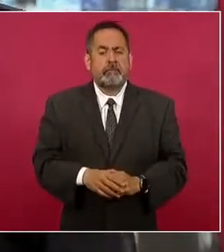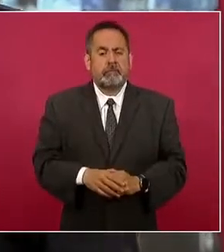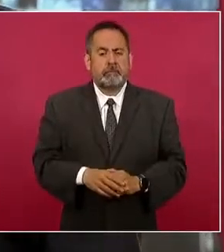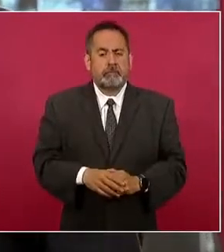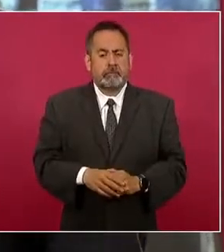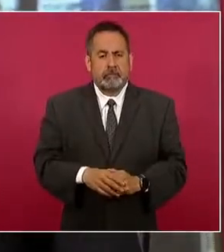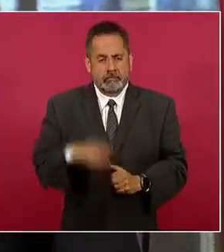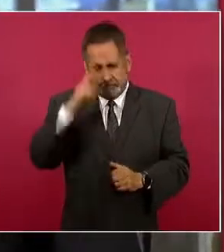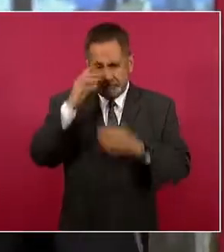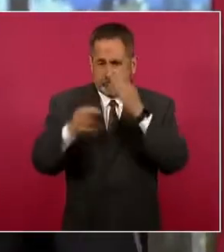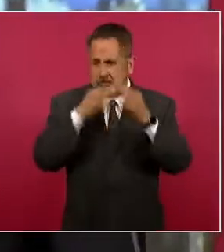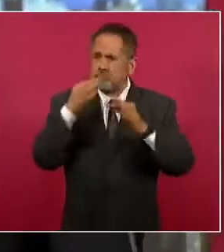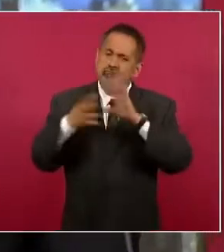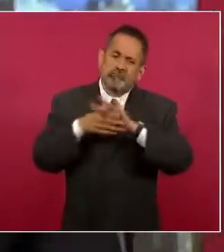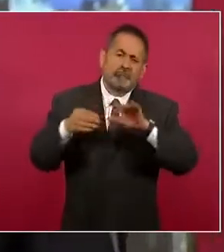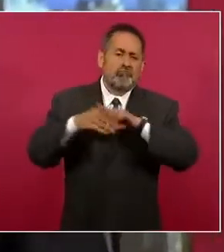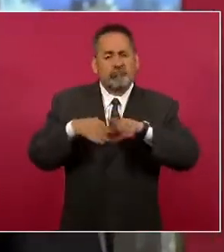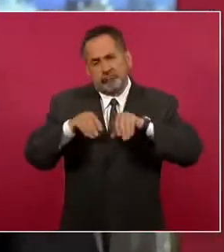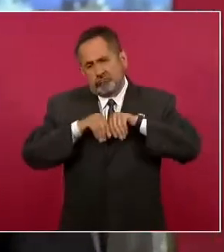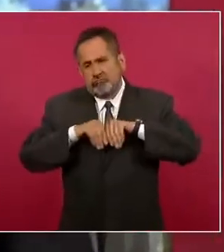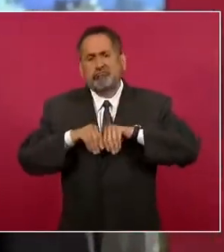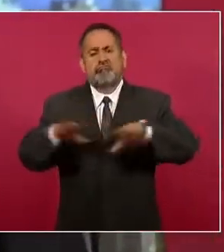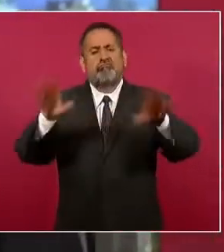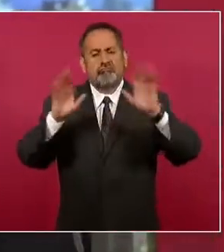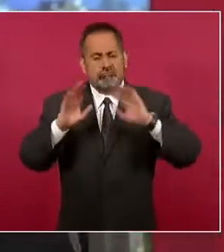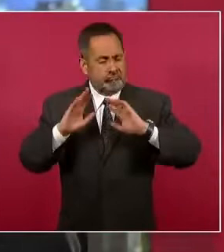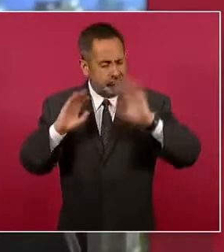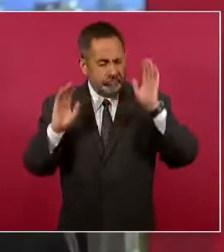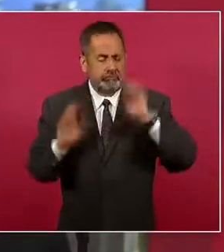Para tener medios de información